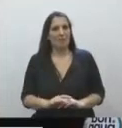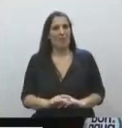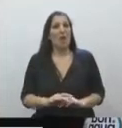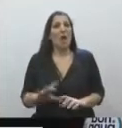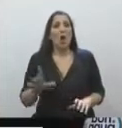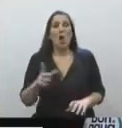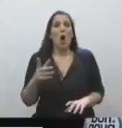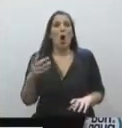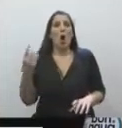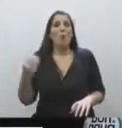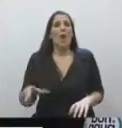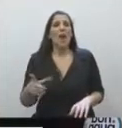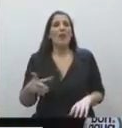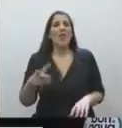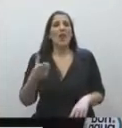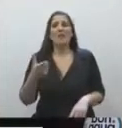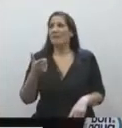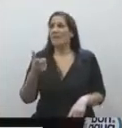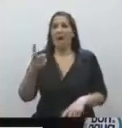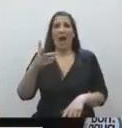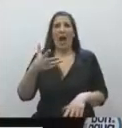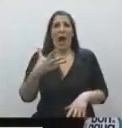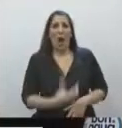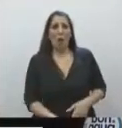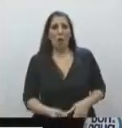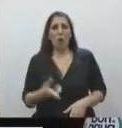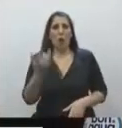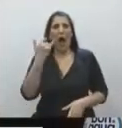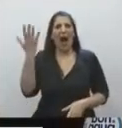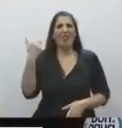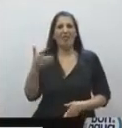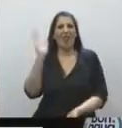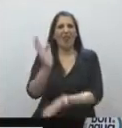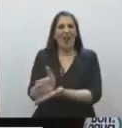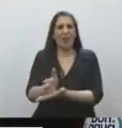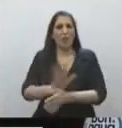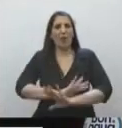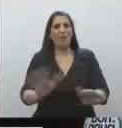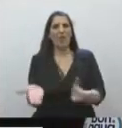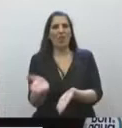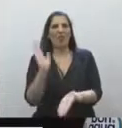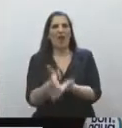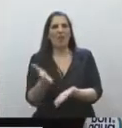lluvia y expectantes de algo que era muy importante para la Argentina. Yo digo, bueno,